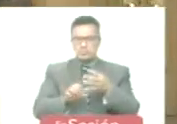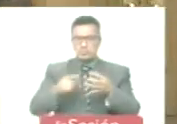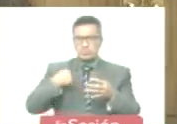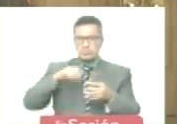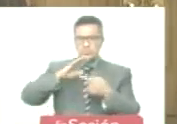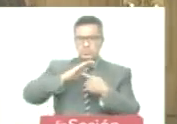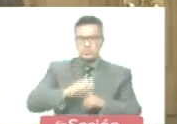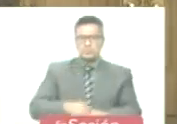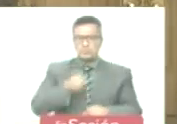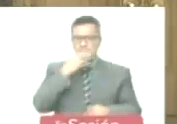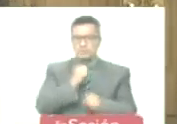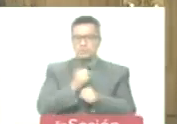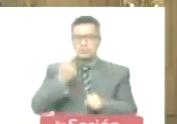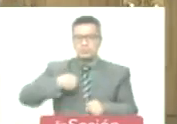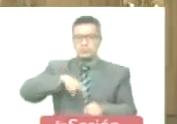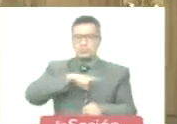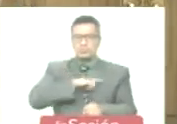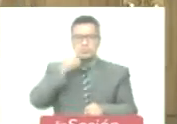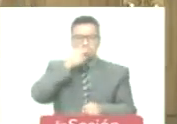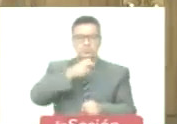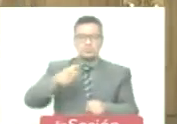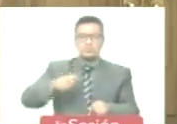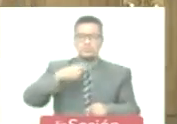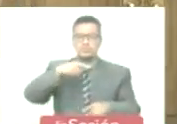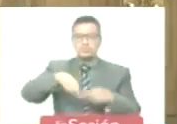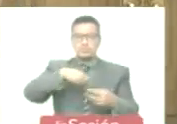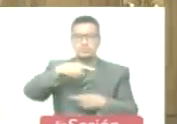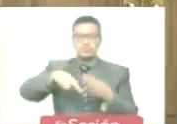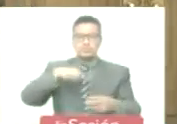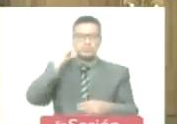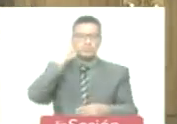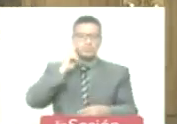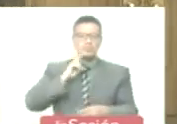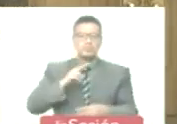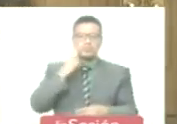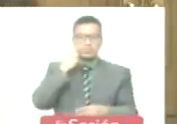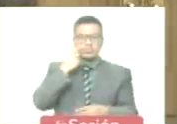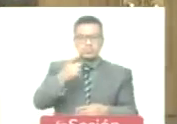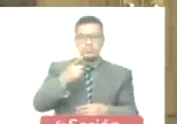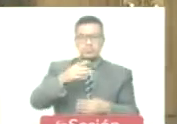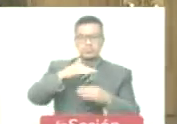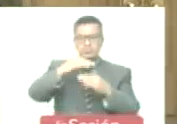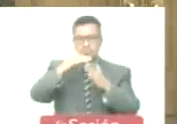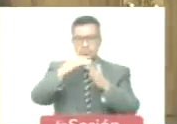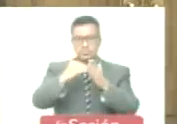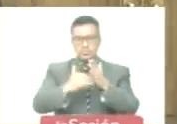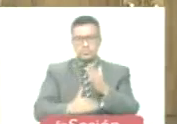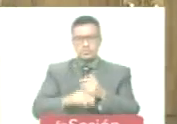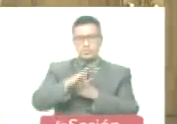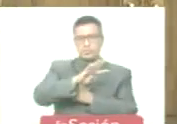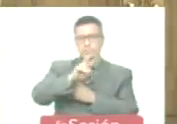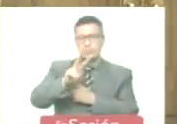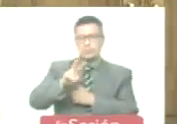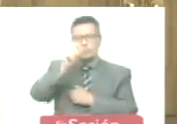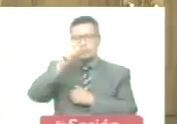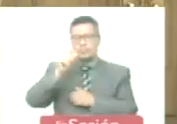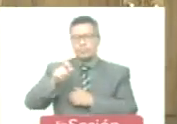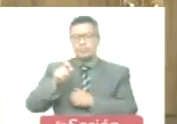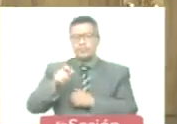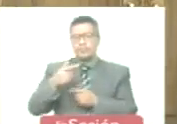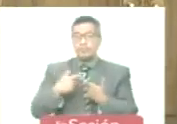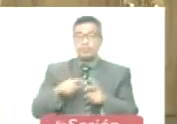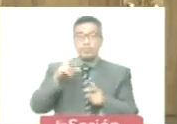empañar el buen trabajo que viene haciendo el pueblo y esta revolución bolivariana, vemos que disminuye luego un 42%, pero